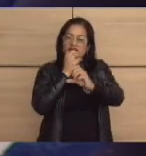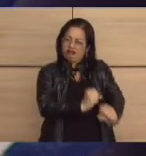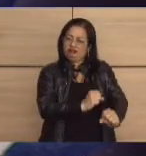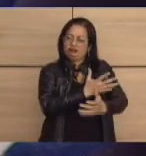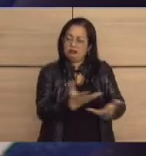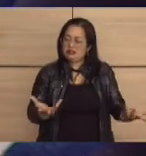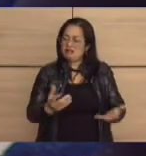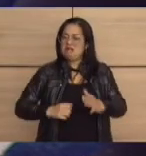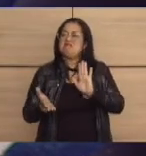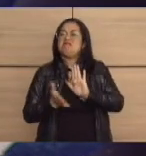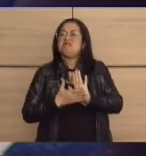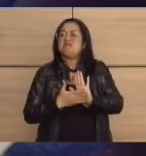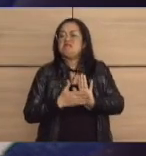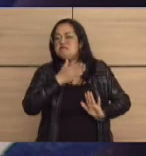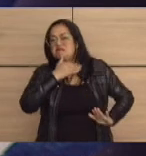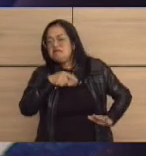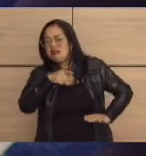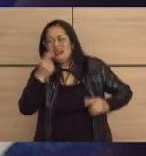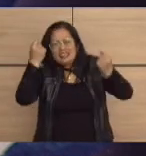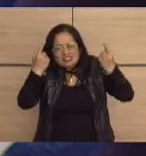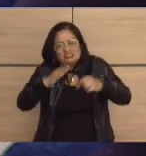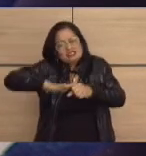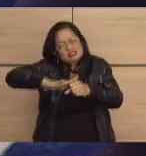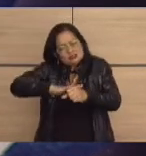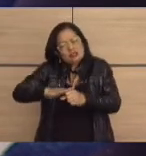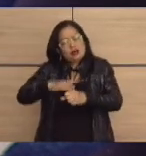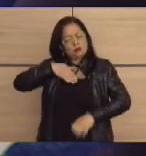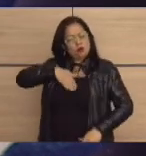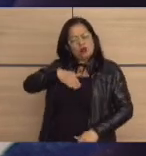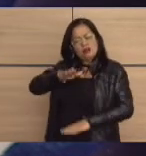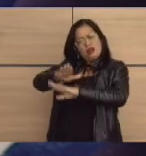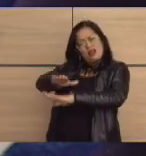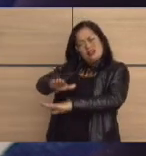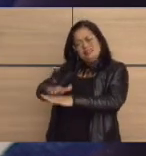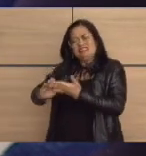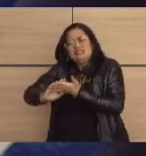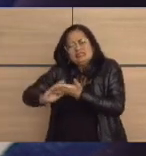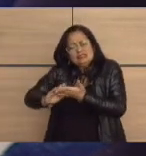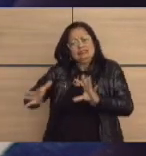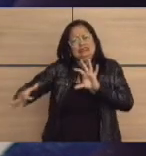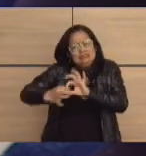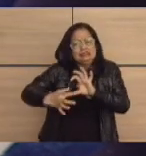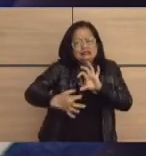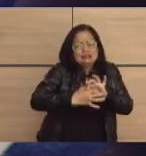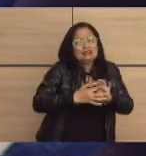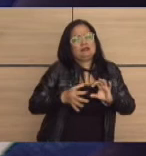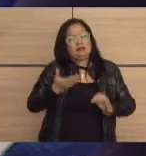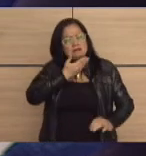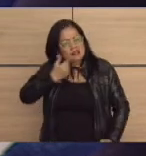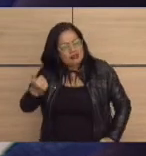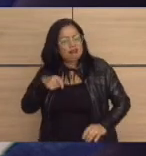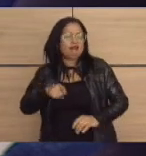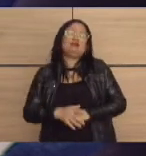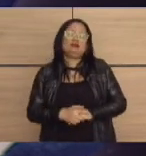tenido argumentos para entender lo que Bolívar y Montúfar tan sabiamente nos decían, que había que